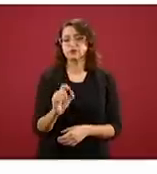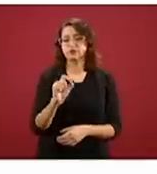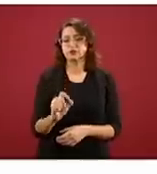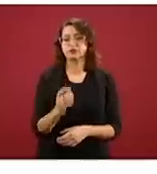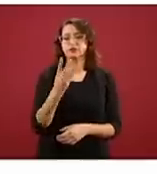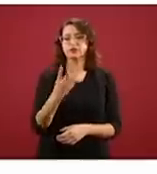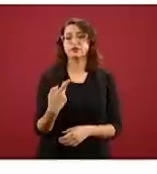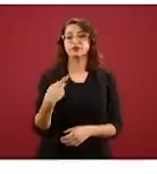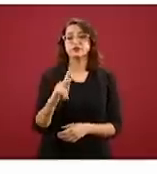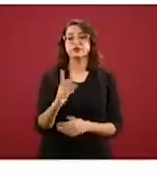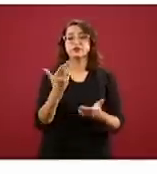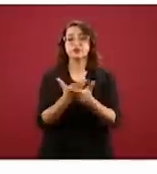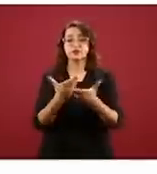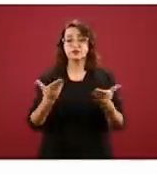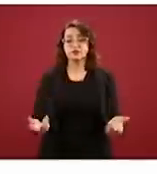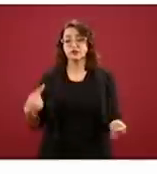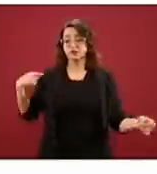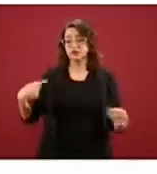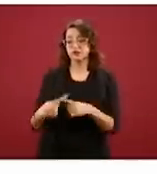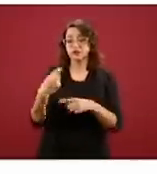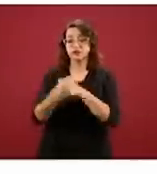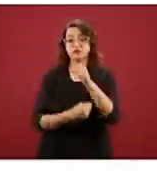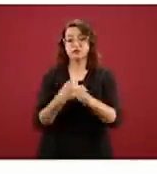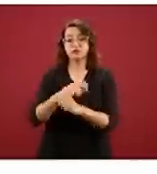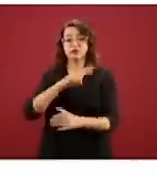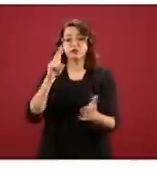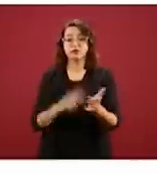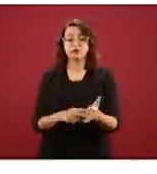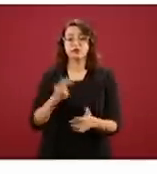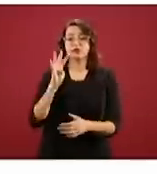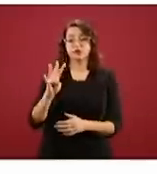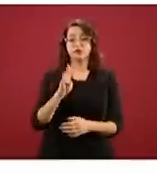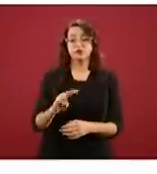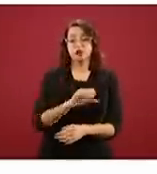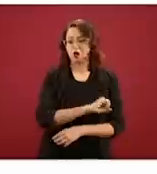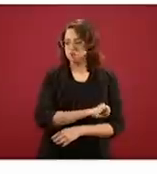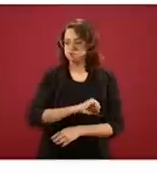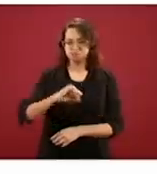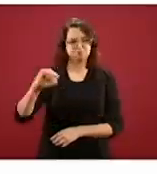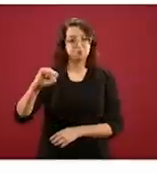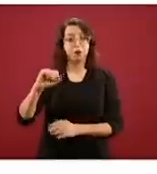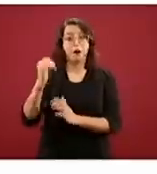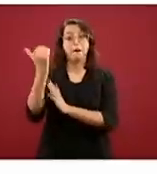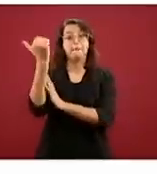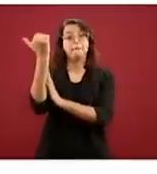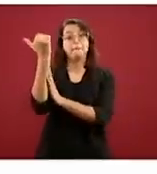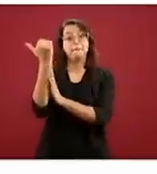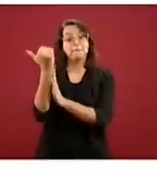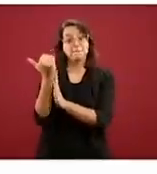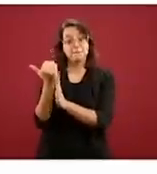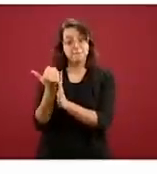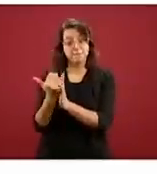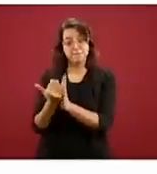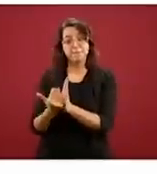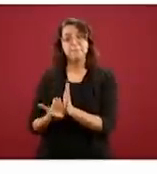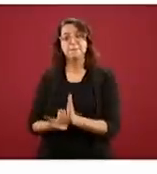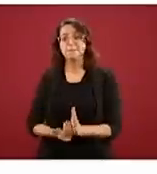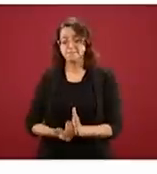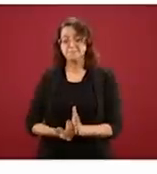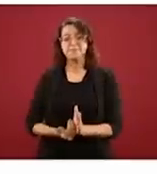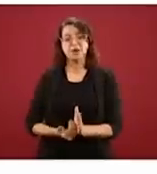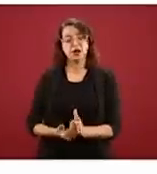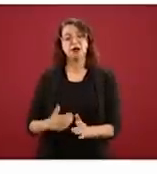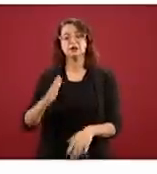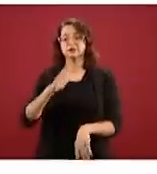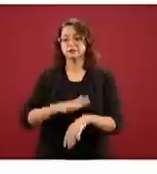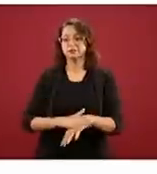2019 no solo se modifica la tendencia de crecimiento, sino que hay una clara tendencia a